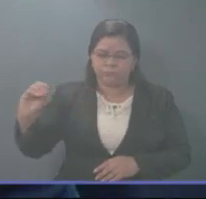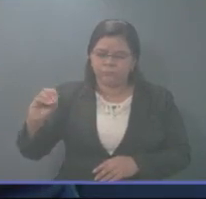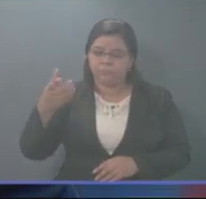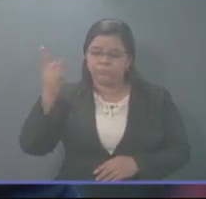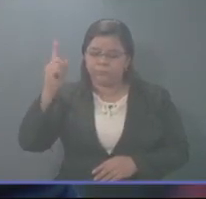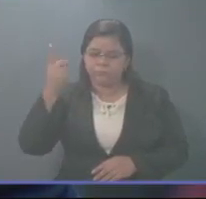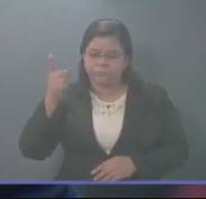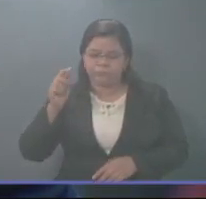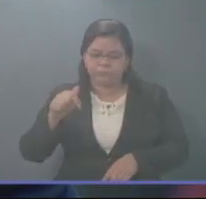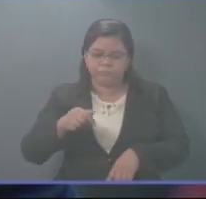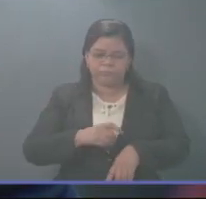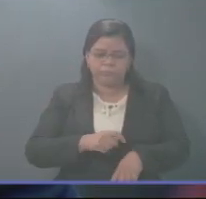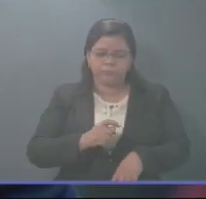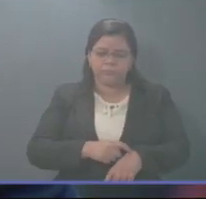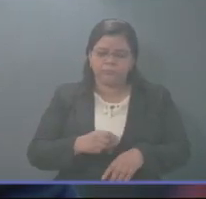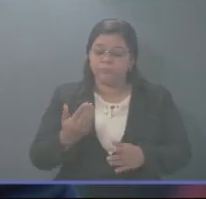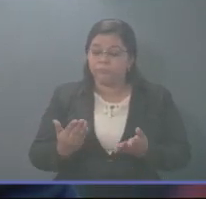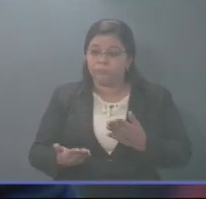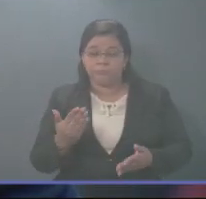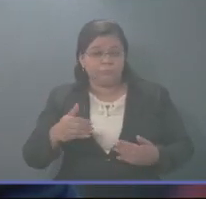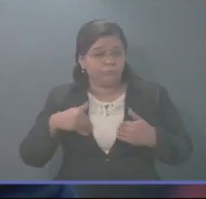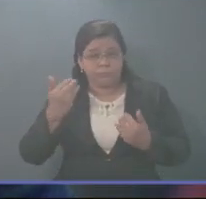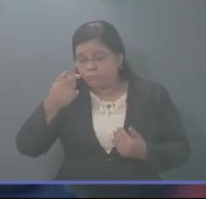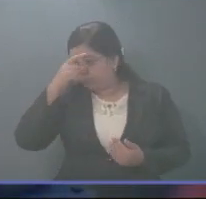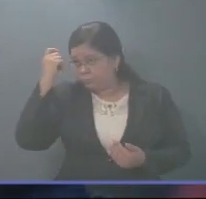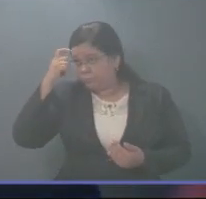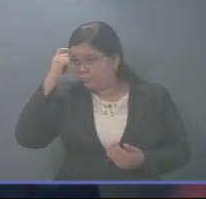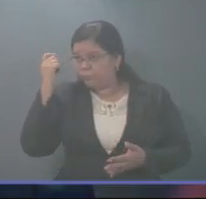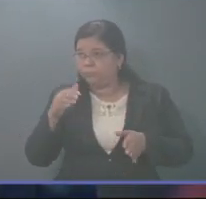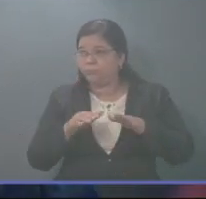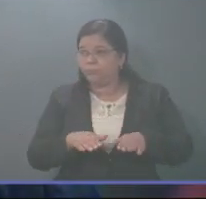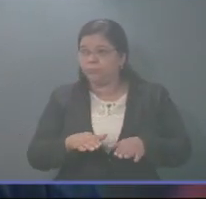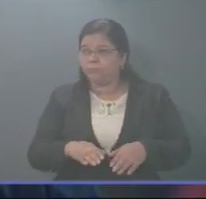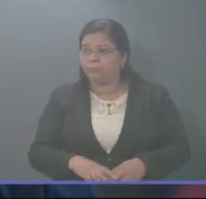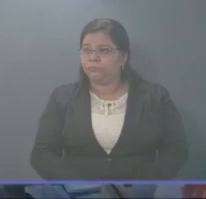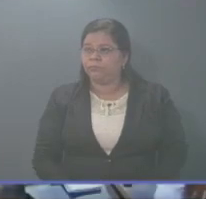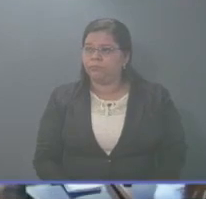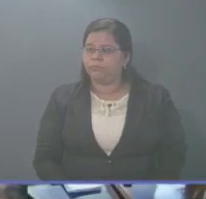que están ahorita en las calles sin trabajar. Gracias,